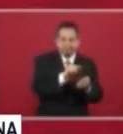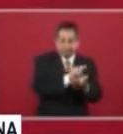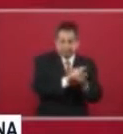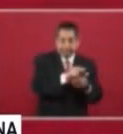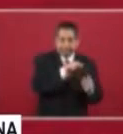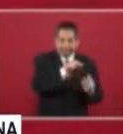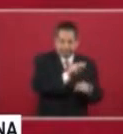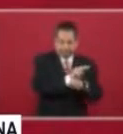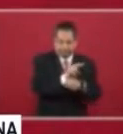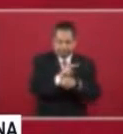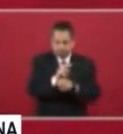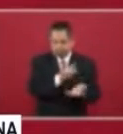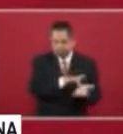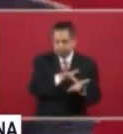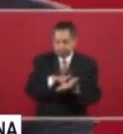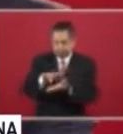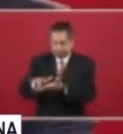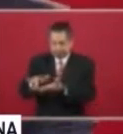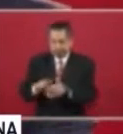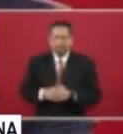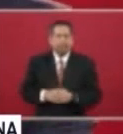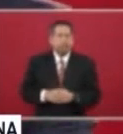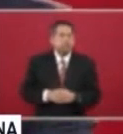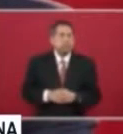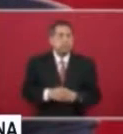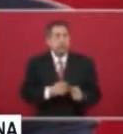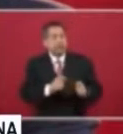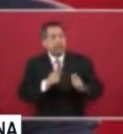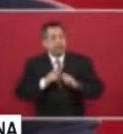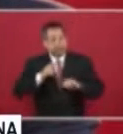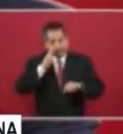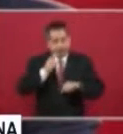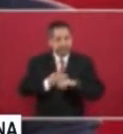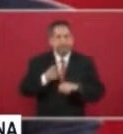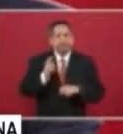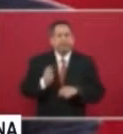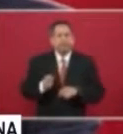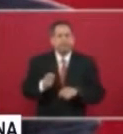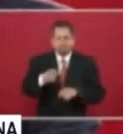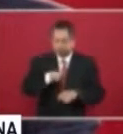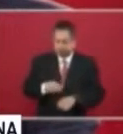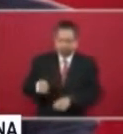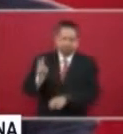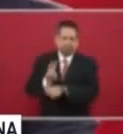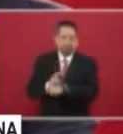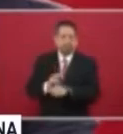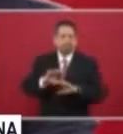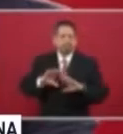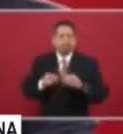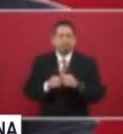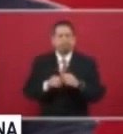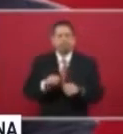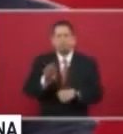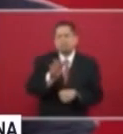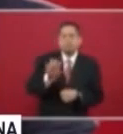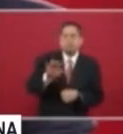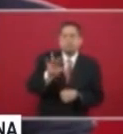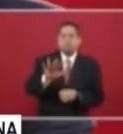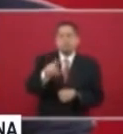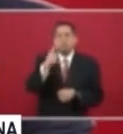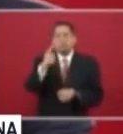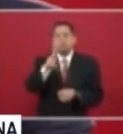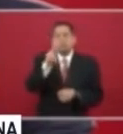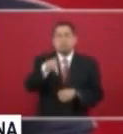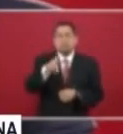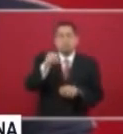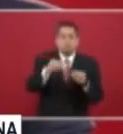y los senadores lo que lo conv lo que convierte a la guardia la aprobación de la guardia en una